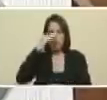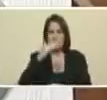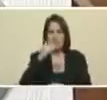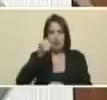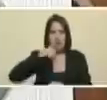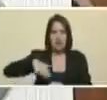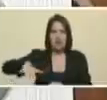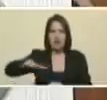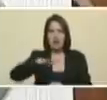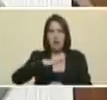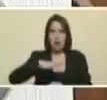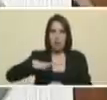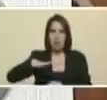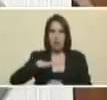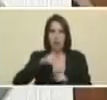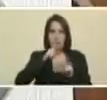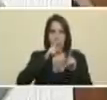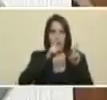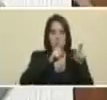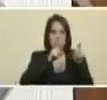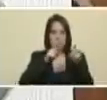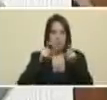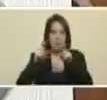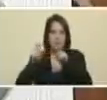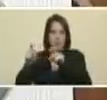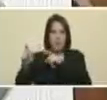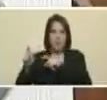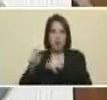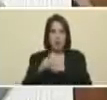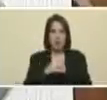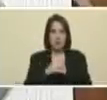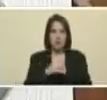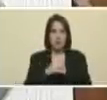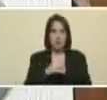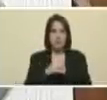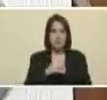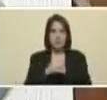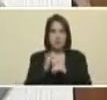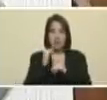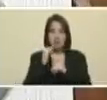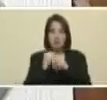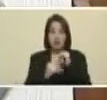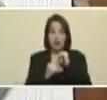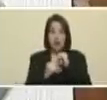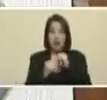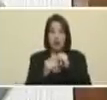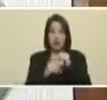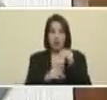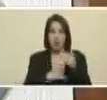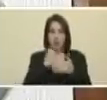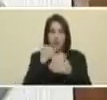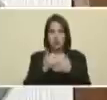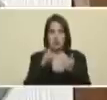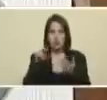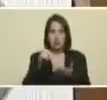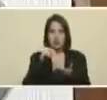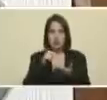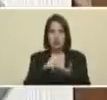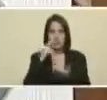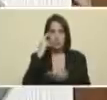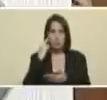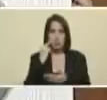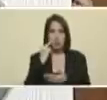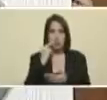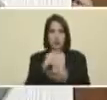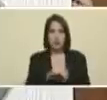construyendo lo que al final fue el Proyecto Nacional Simón Bolívar. Allí en